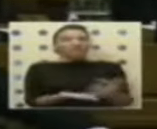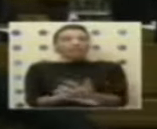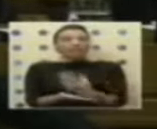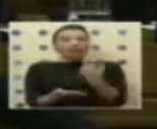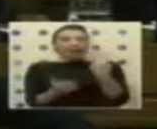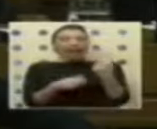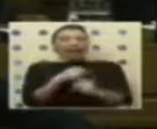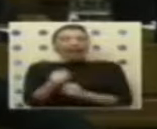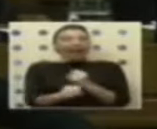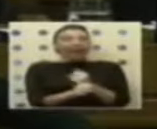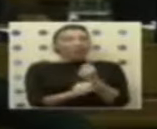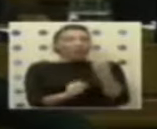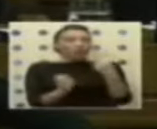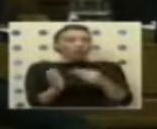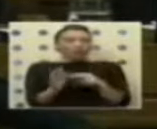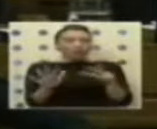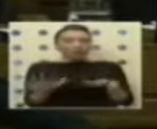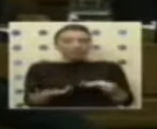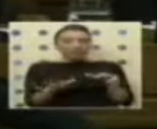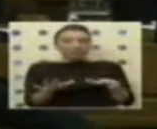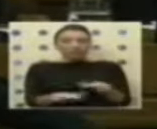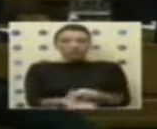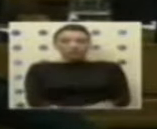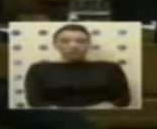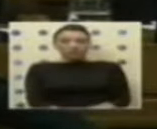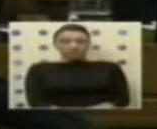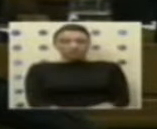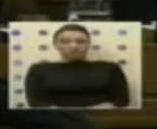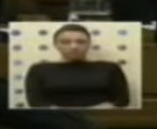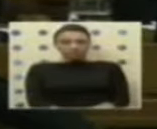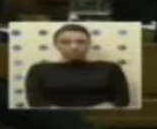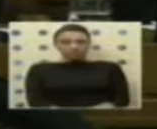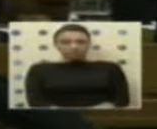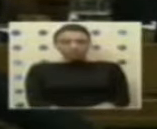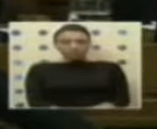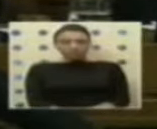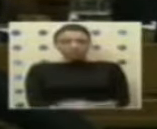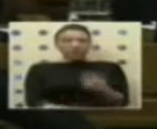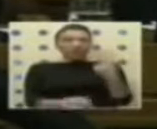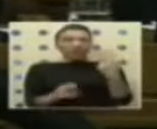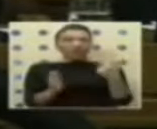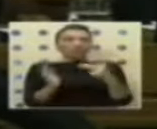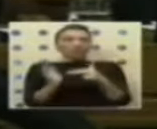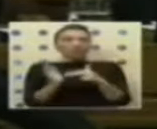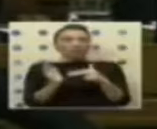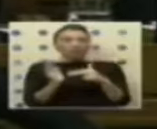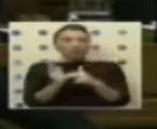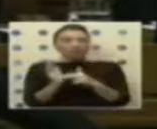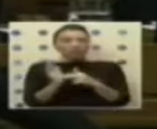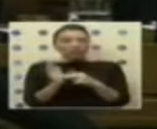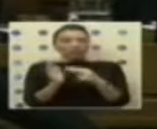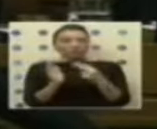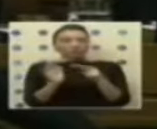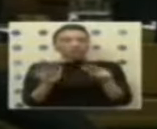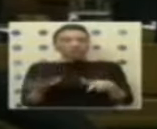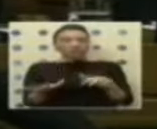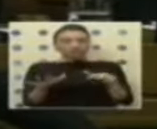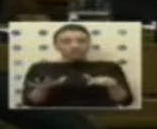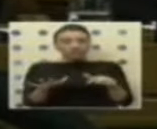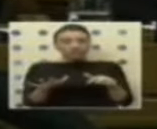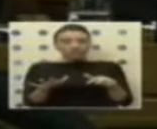2018. En régimen. En régimen. Y en el año 2018, si todas estas variables se conjugan,